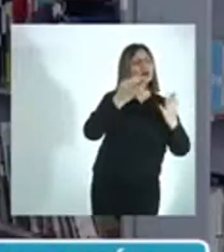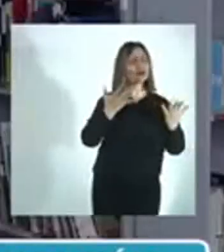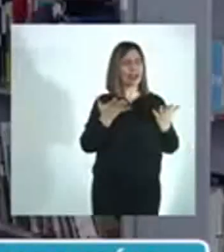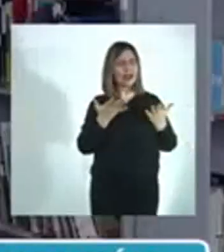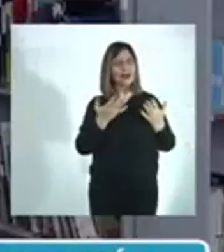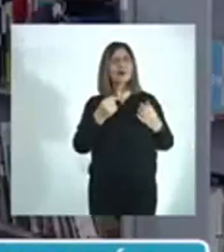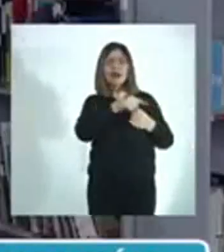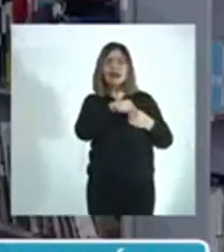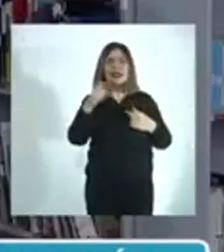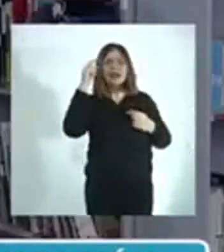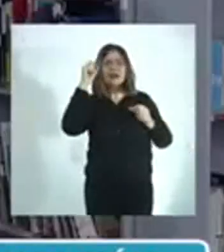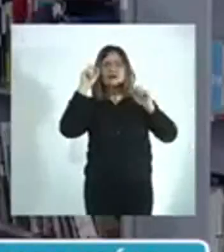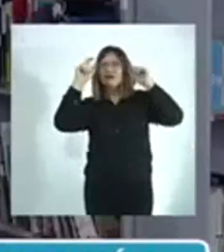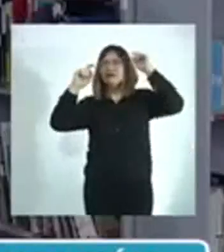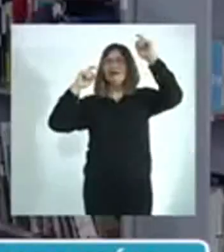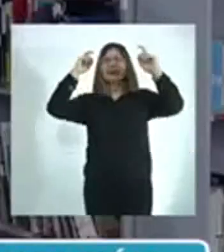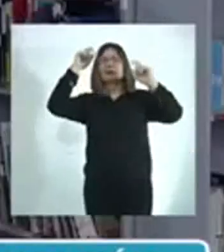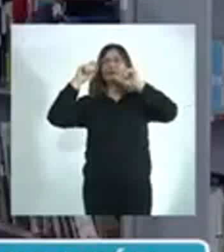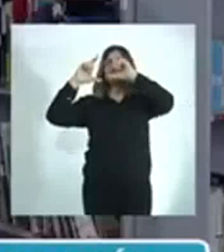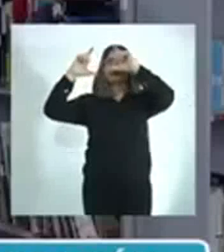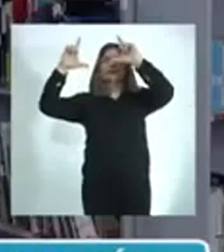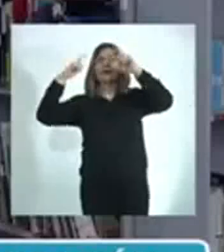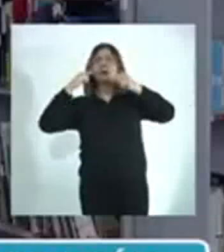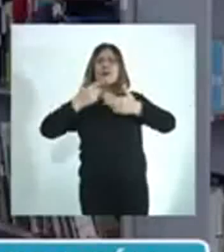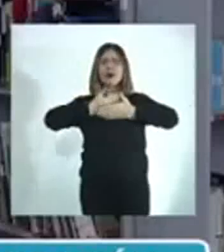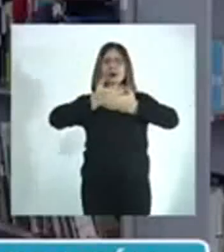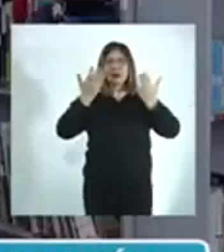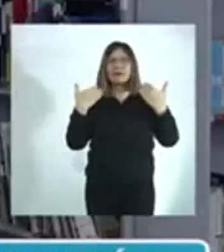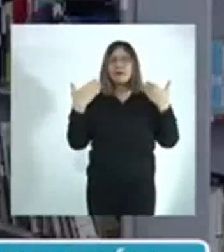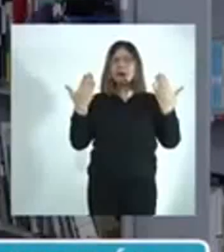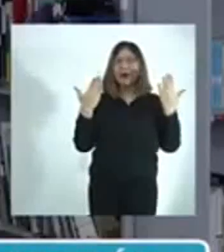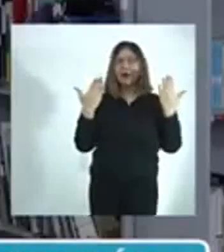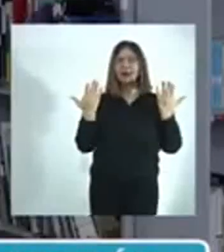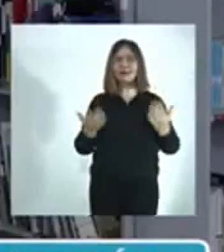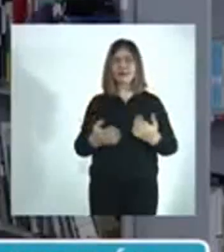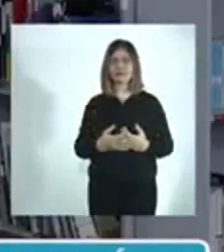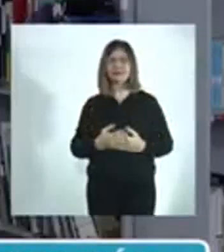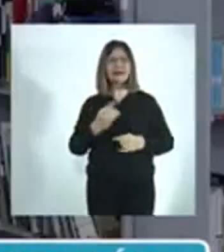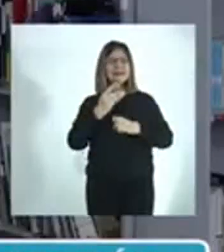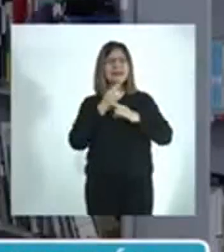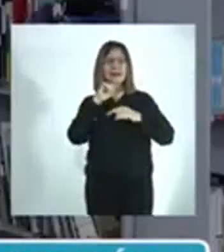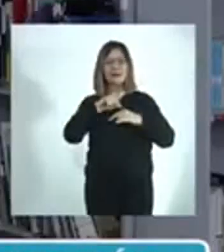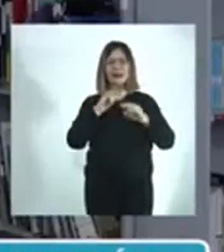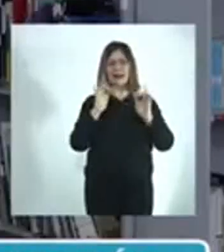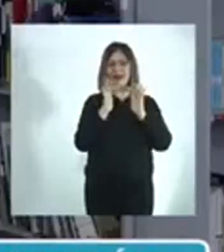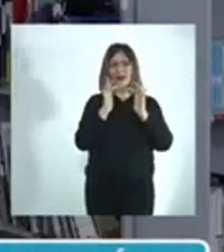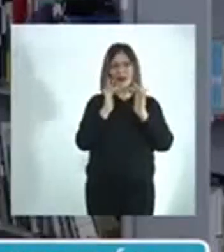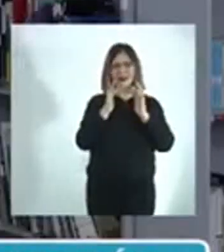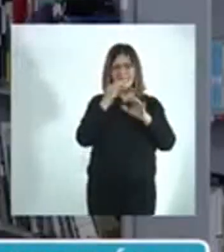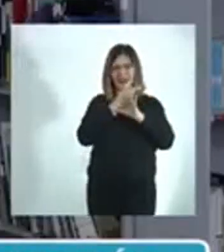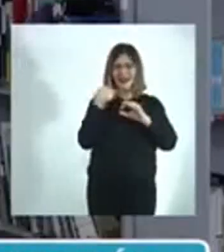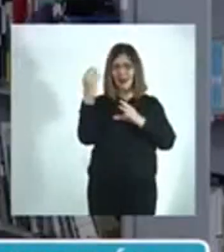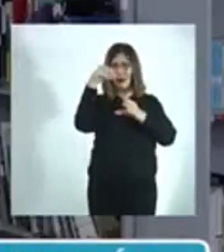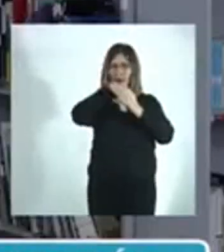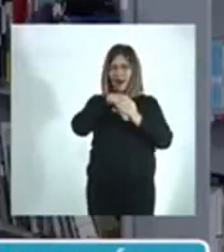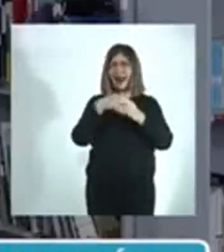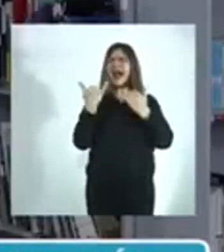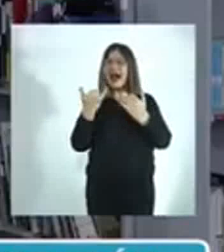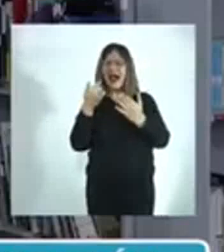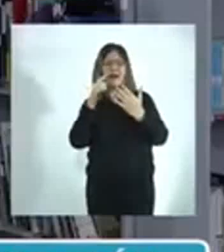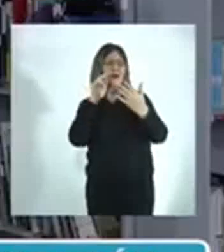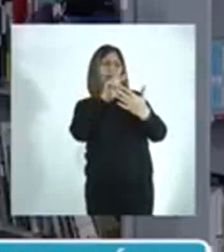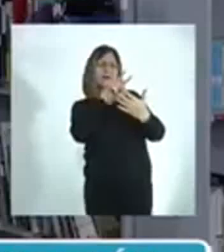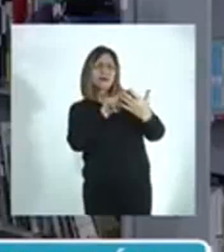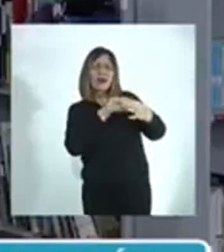creatividad puesta en manifiesto. Por supuesto. Y lo bueno que también en la plataforma de Conectarte con la Escuela tenés todas estas herramientas. Ayer